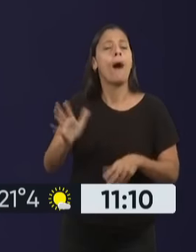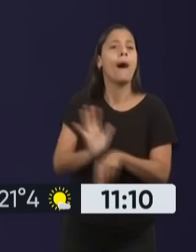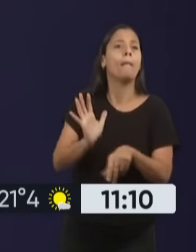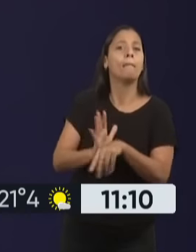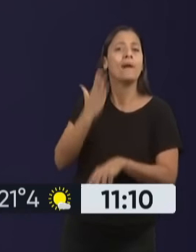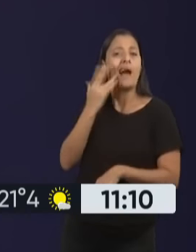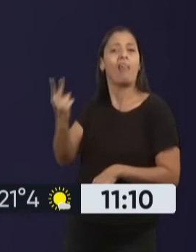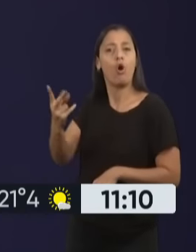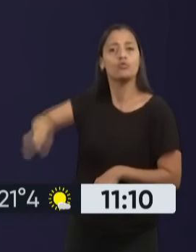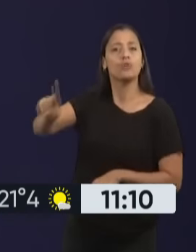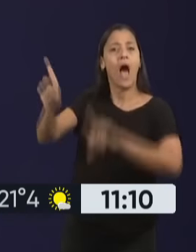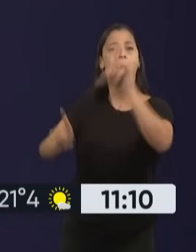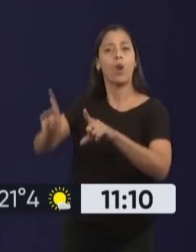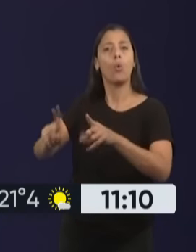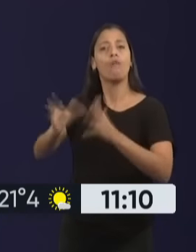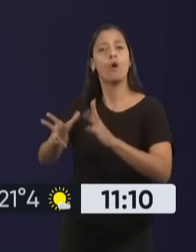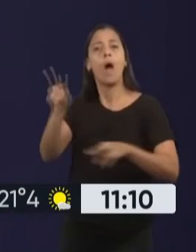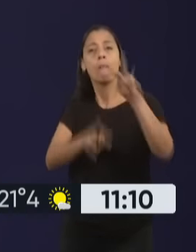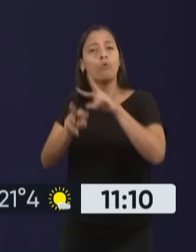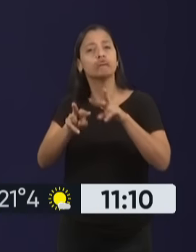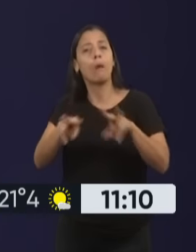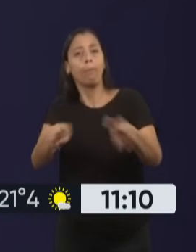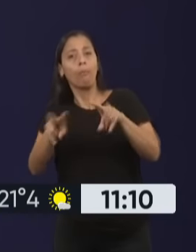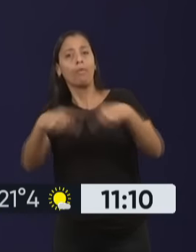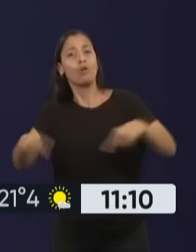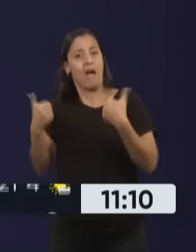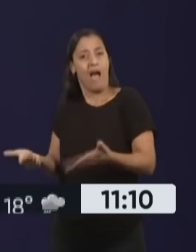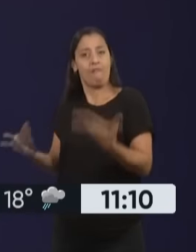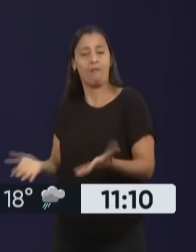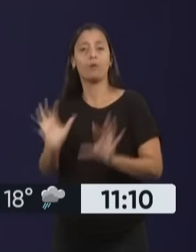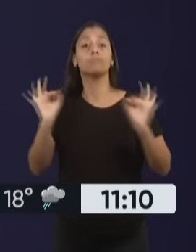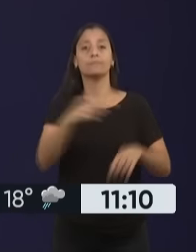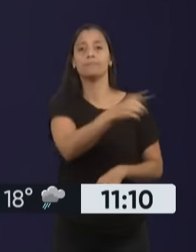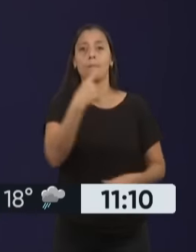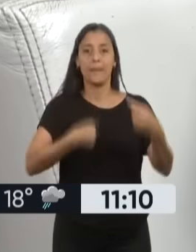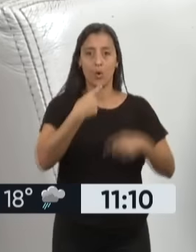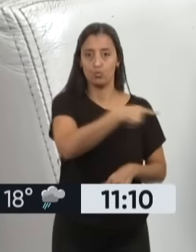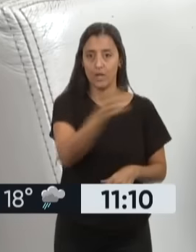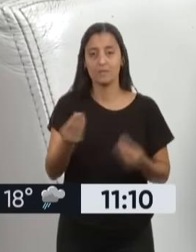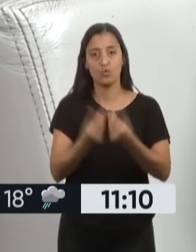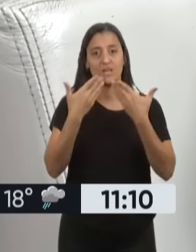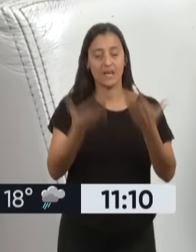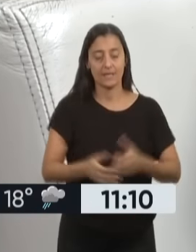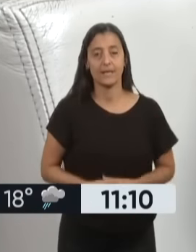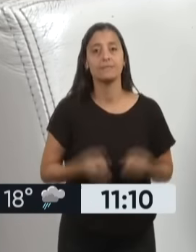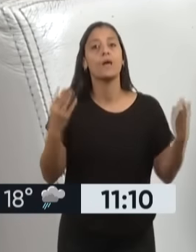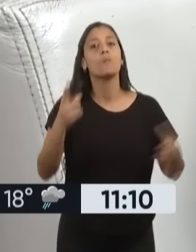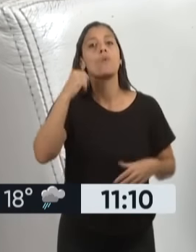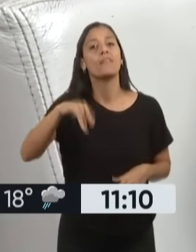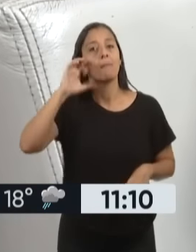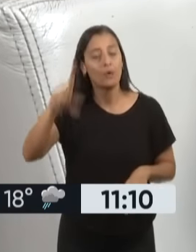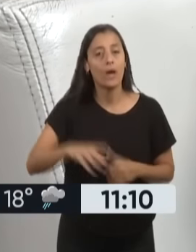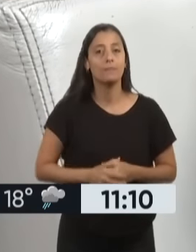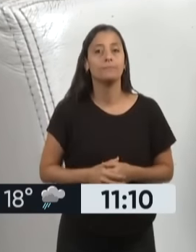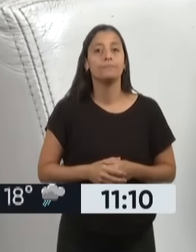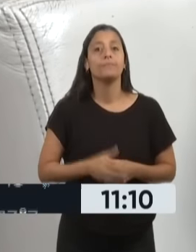sostener sus privilegios con lo que me queda de voz los escucho a todos gracias Qué tal Manuel Buen día Eduardo